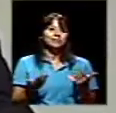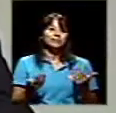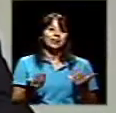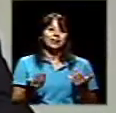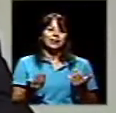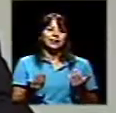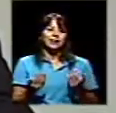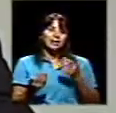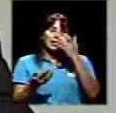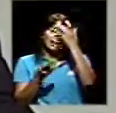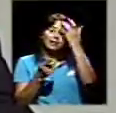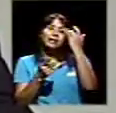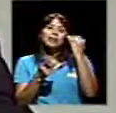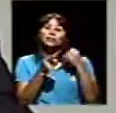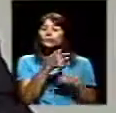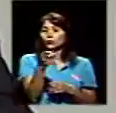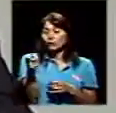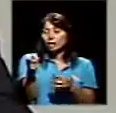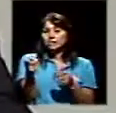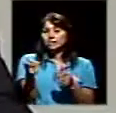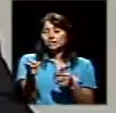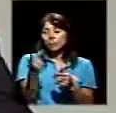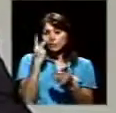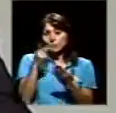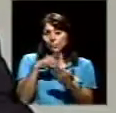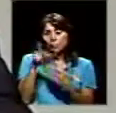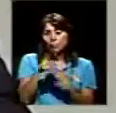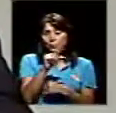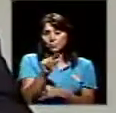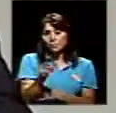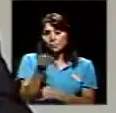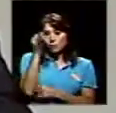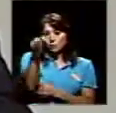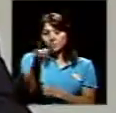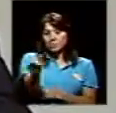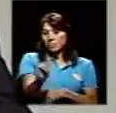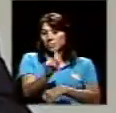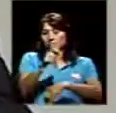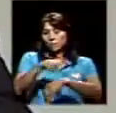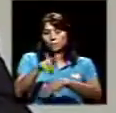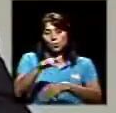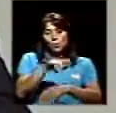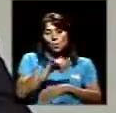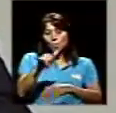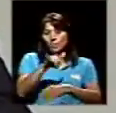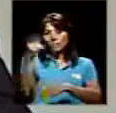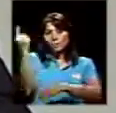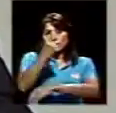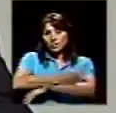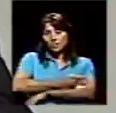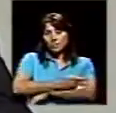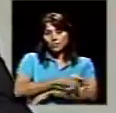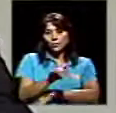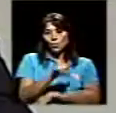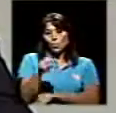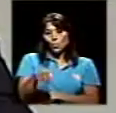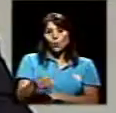Les invitamos a que nos acompañen la próxima semana en las mismas circunstancias y tiempos en que lo hicieron esta